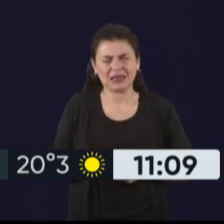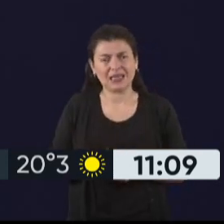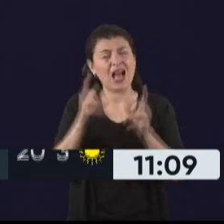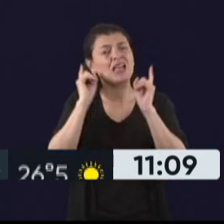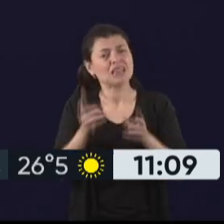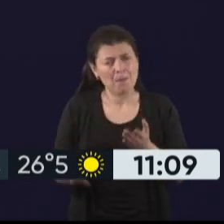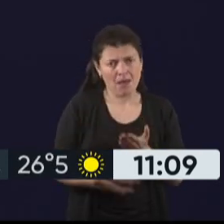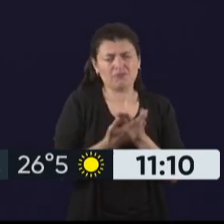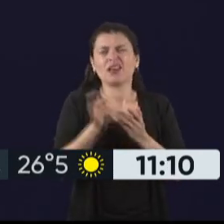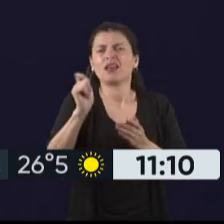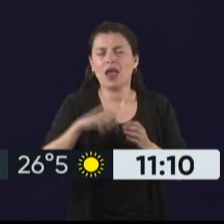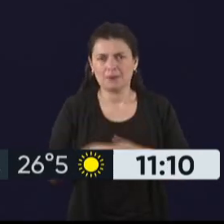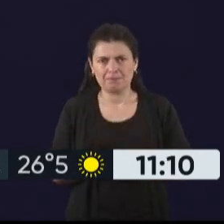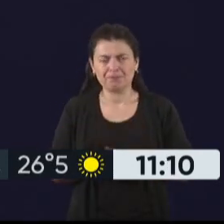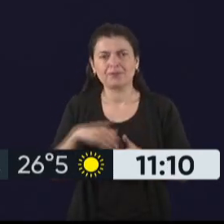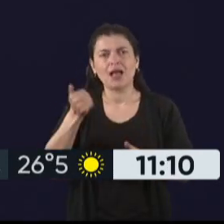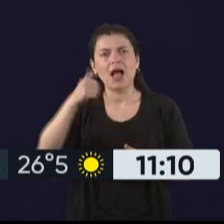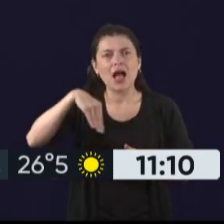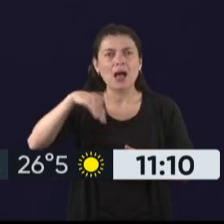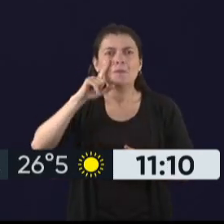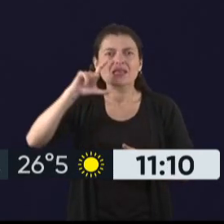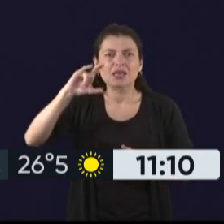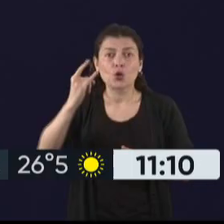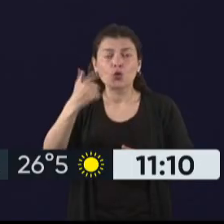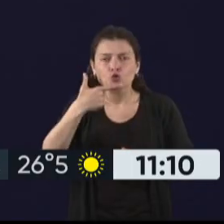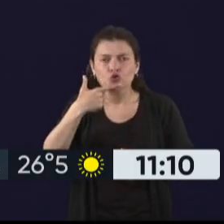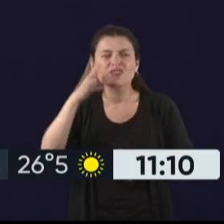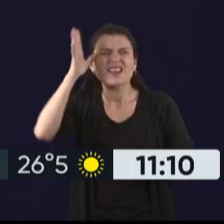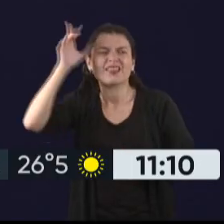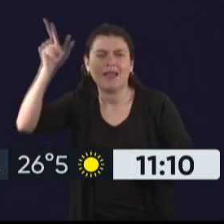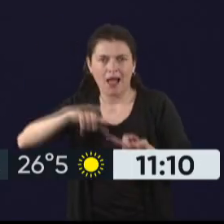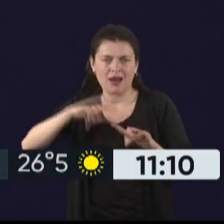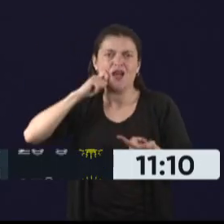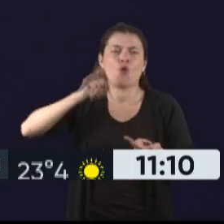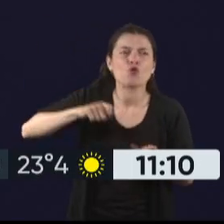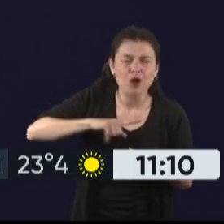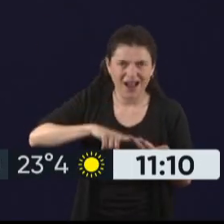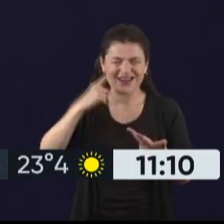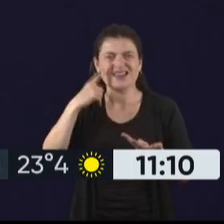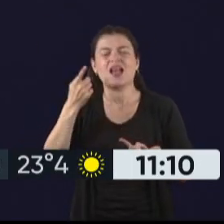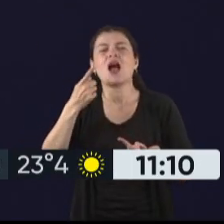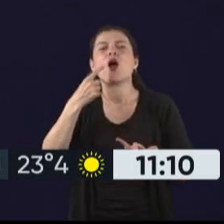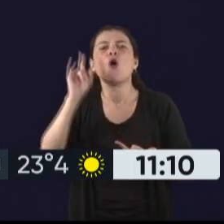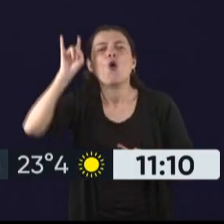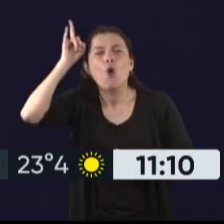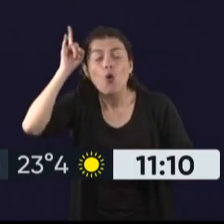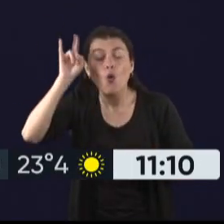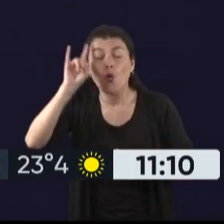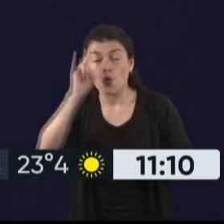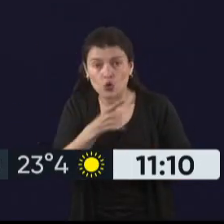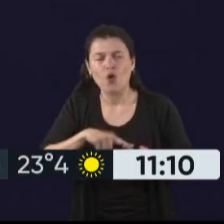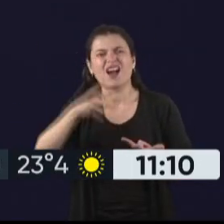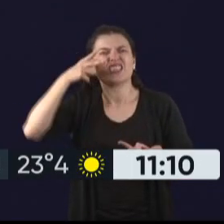respaldo se suman amicus de Italia, Ucrania, Rumania, Ecuador, Uruguay y